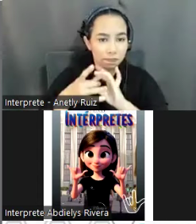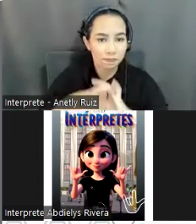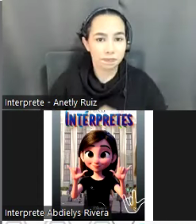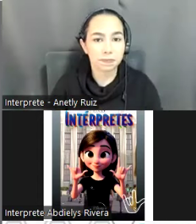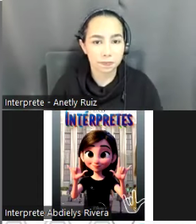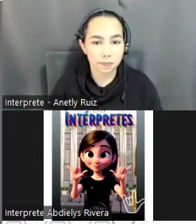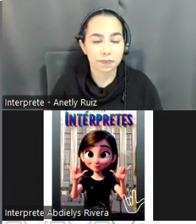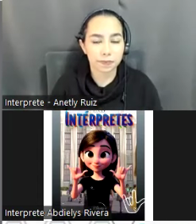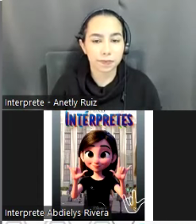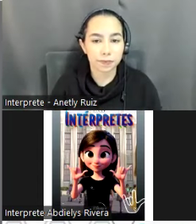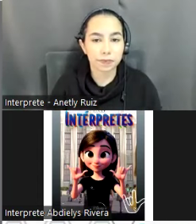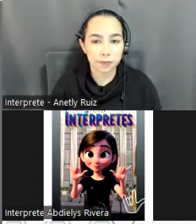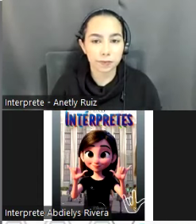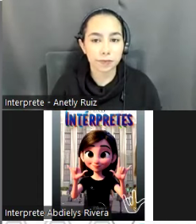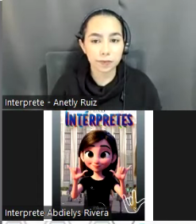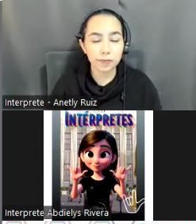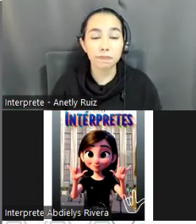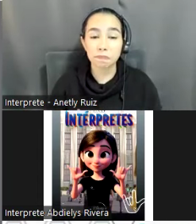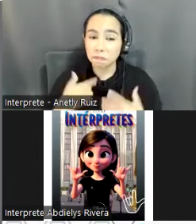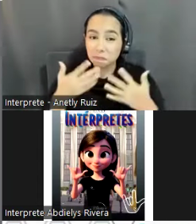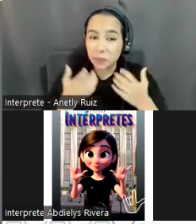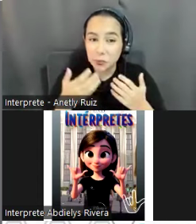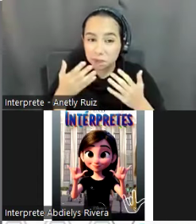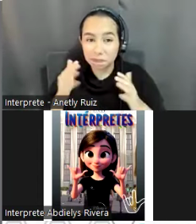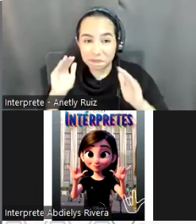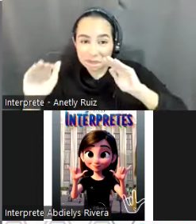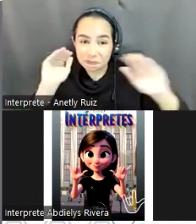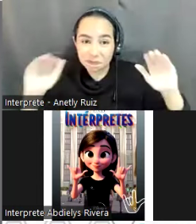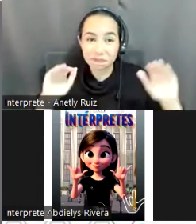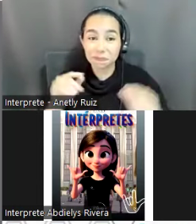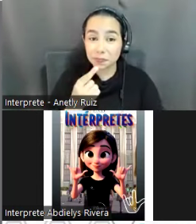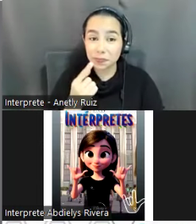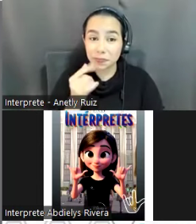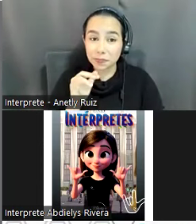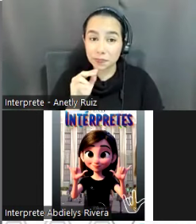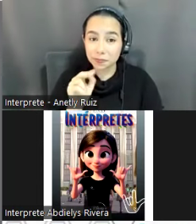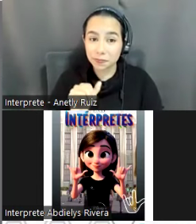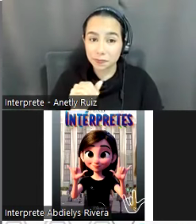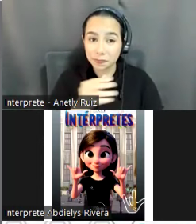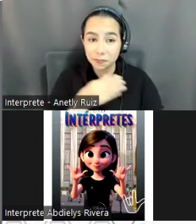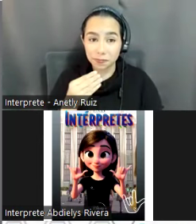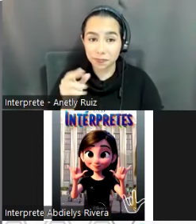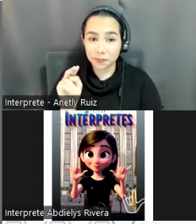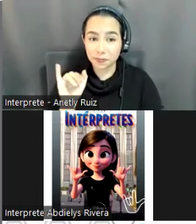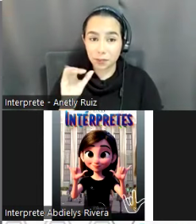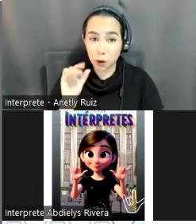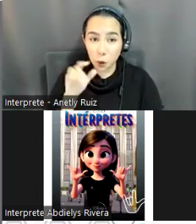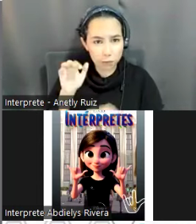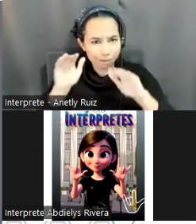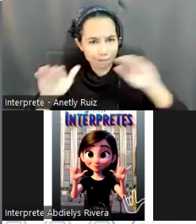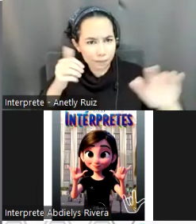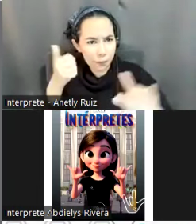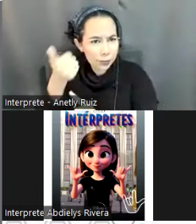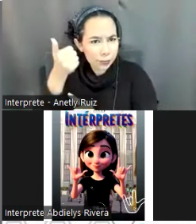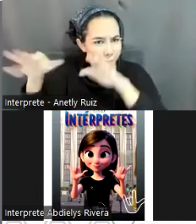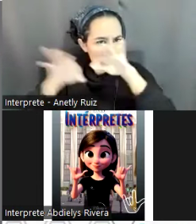sociales de la salud. Invito a mis colegas Gina, Nicole, que vayan presentándose, ¿verdad? Identifiquen cuáles son los roles que van a estar